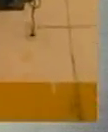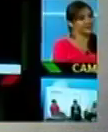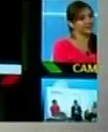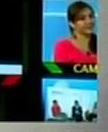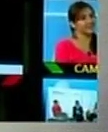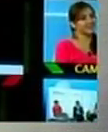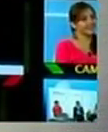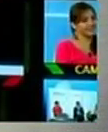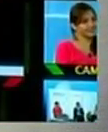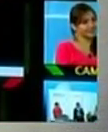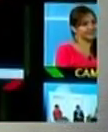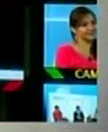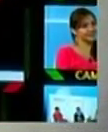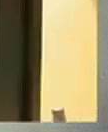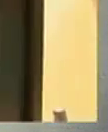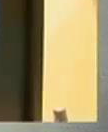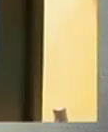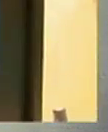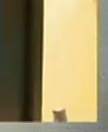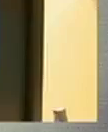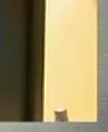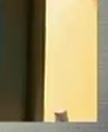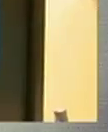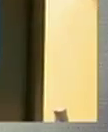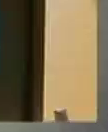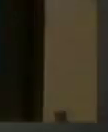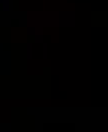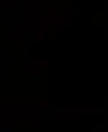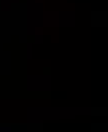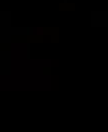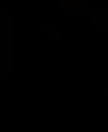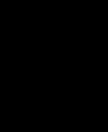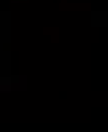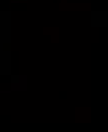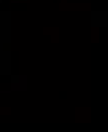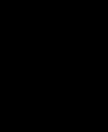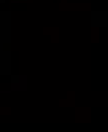inquietudes, teniendo claros los principios que orientan y guían nuestras actuaciones.